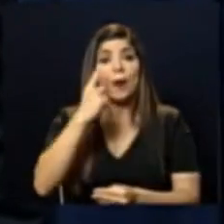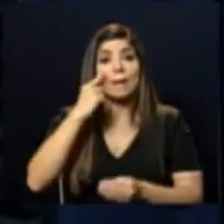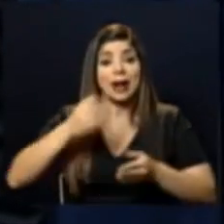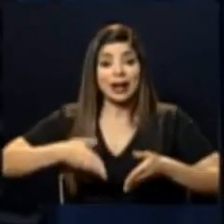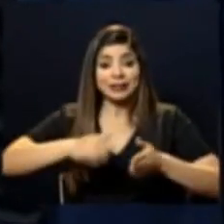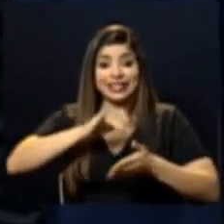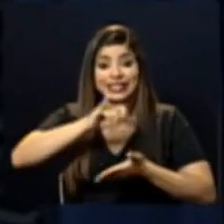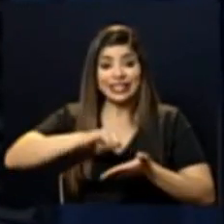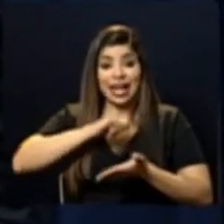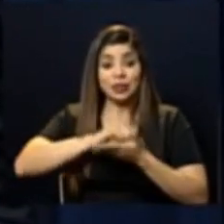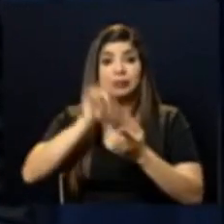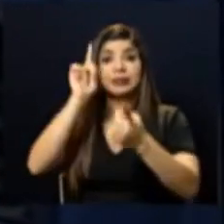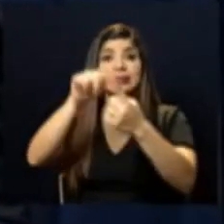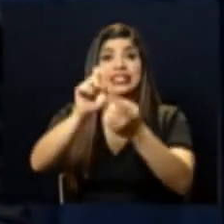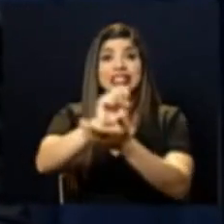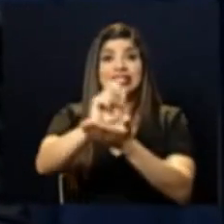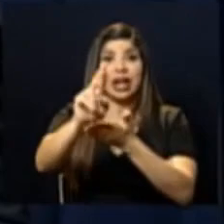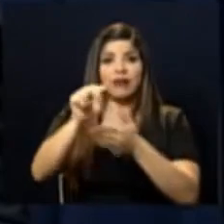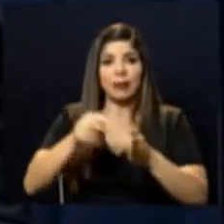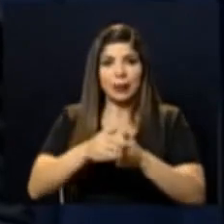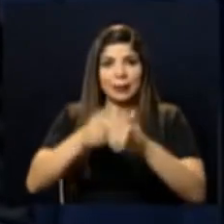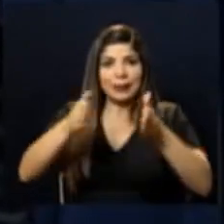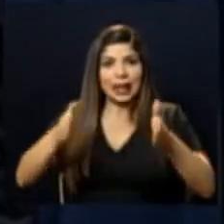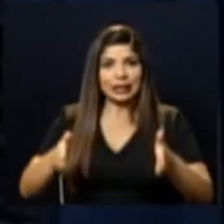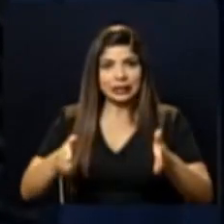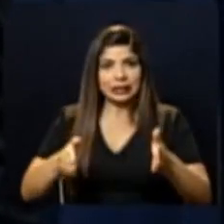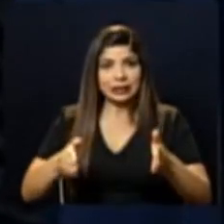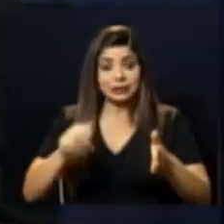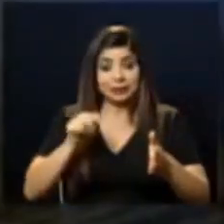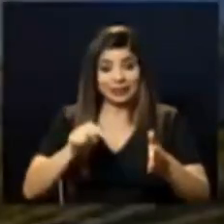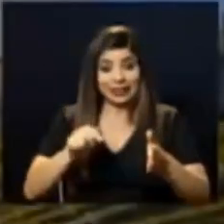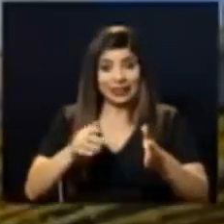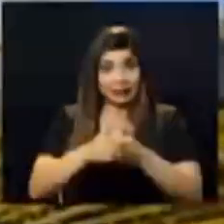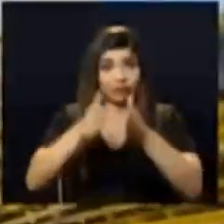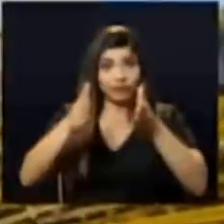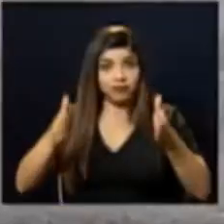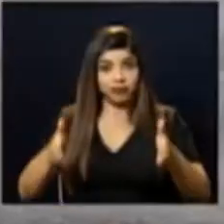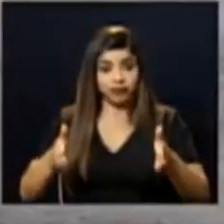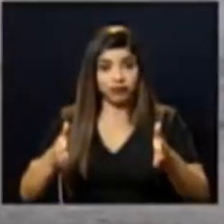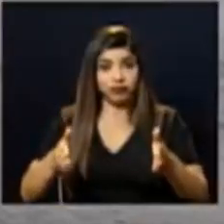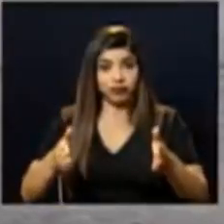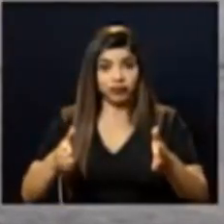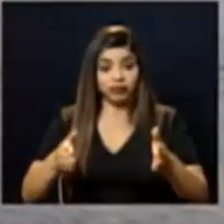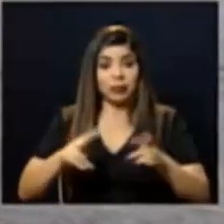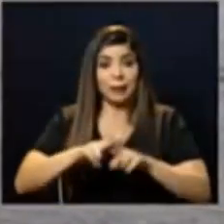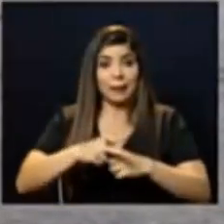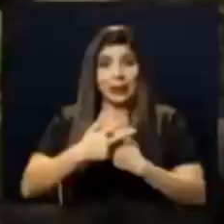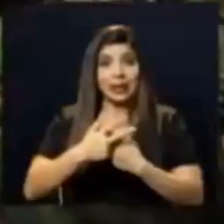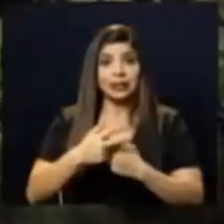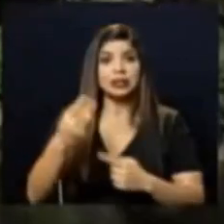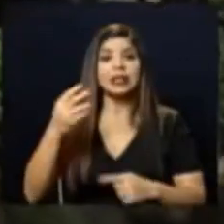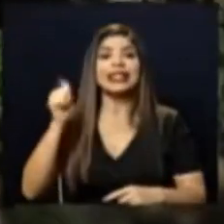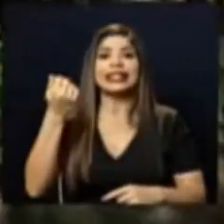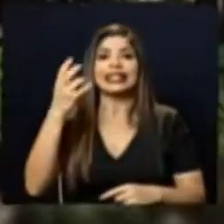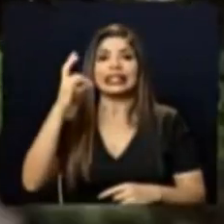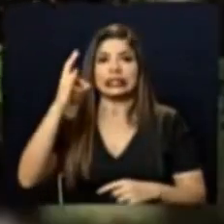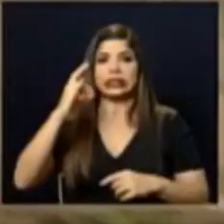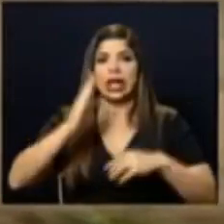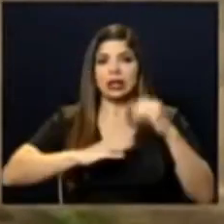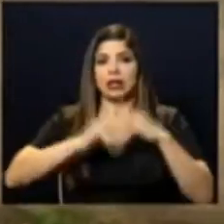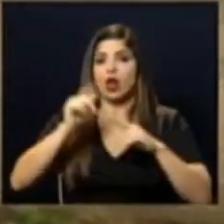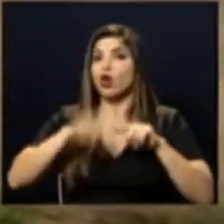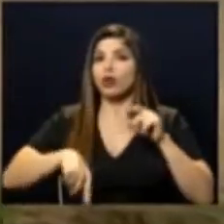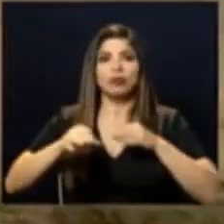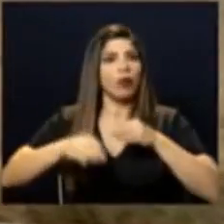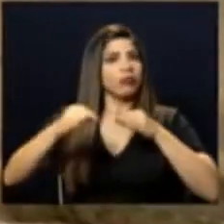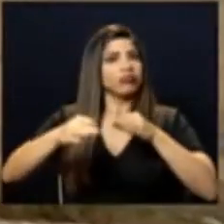San José y San Ramón. La ampliación iniciará con 17 obras